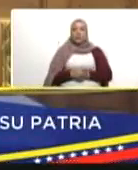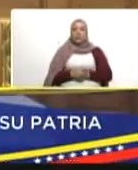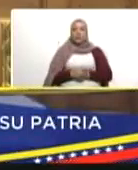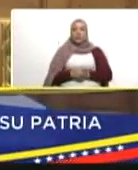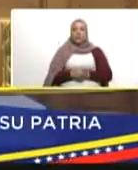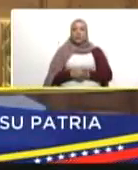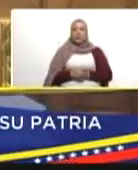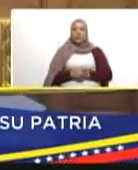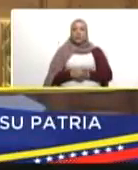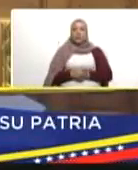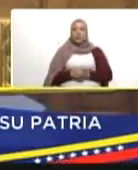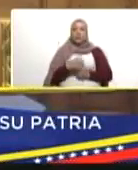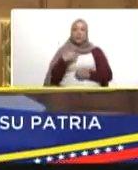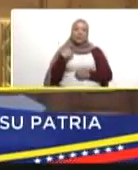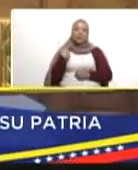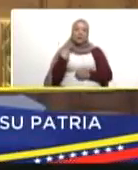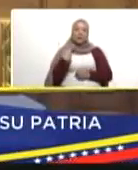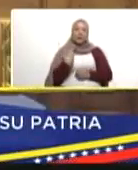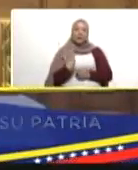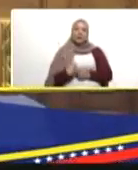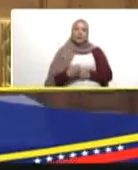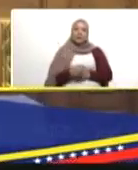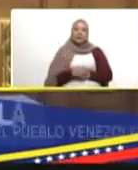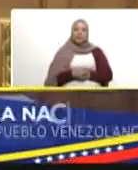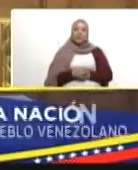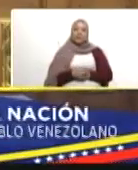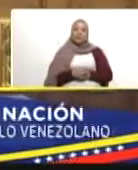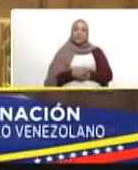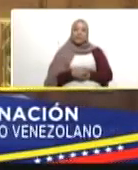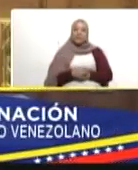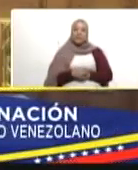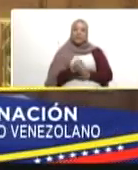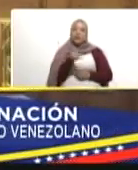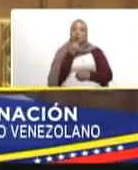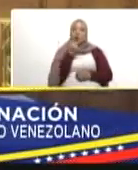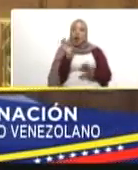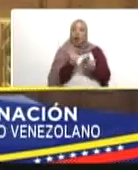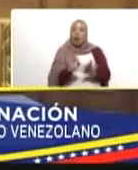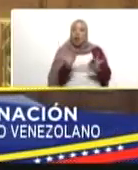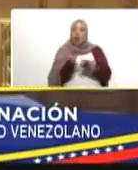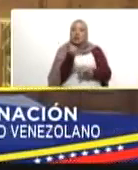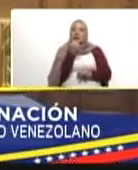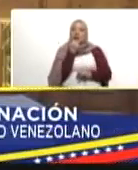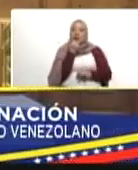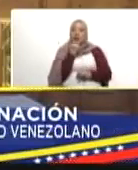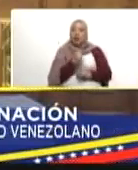real pero tengo que decirles otro detalle que nadie lo